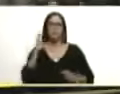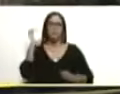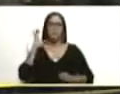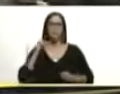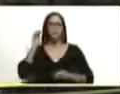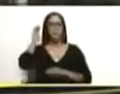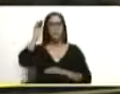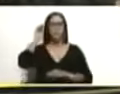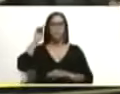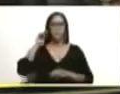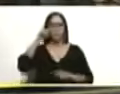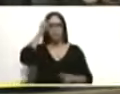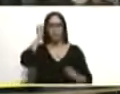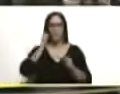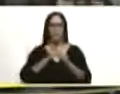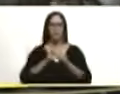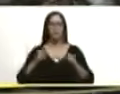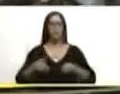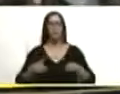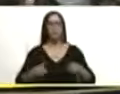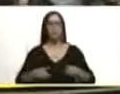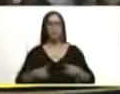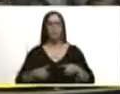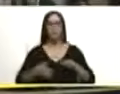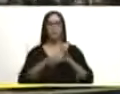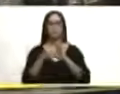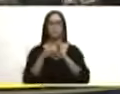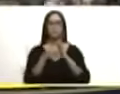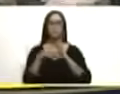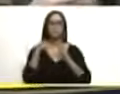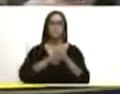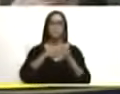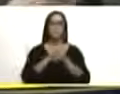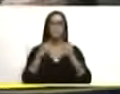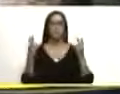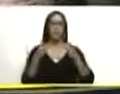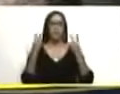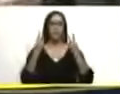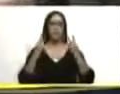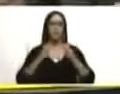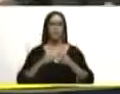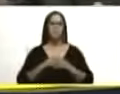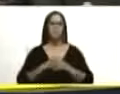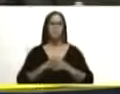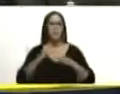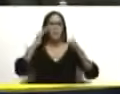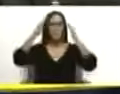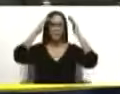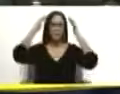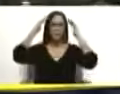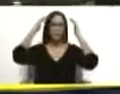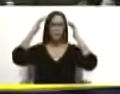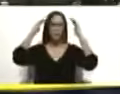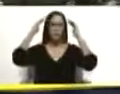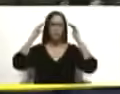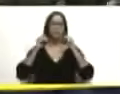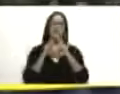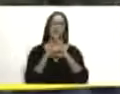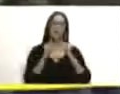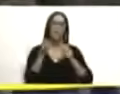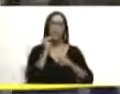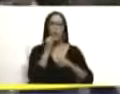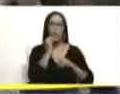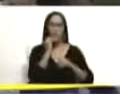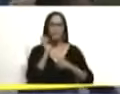de esperanza, de resistencia, de unidad, de batalla y de victoria. Mis saludos a toda la